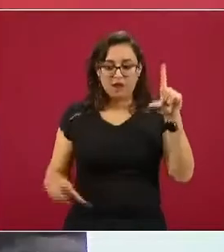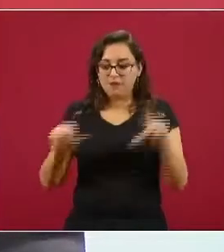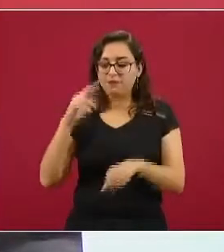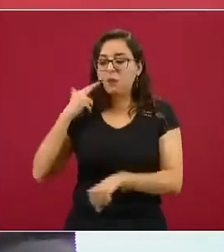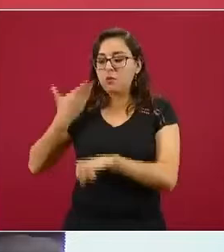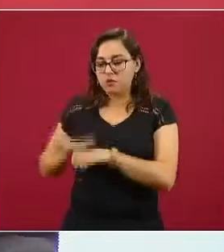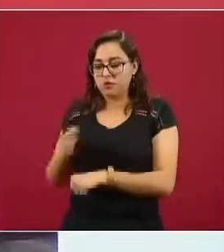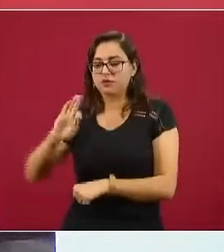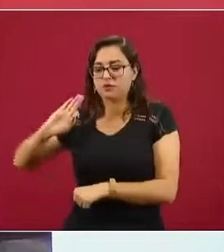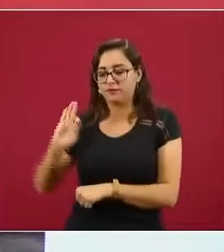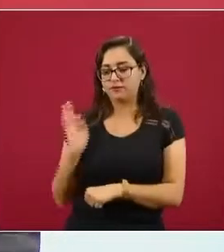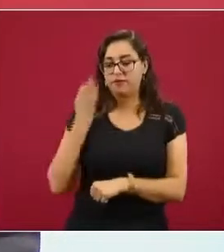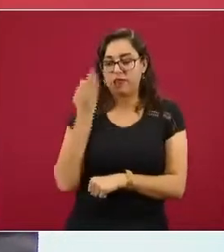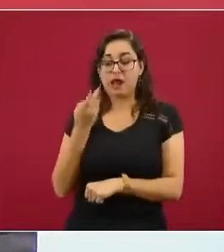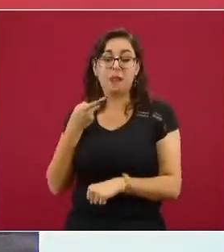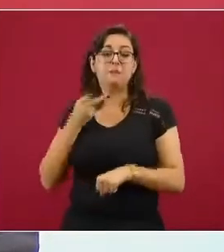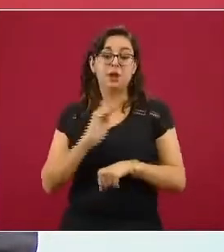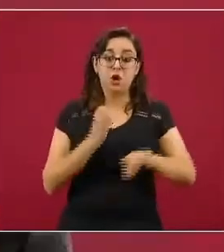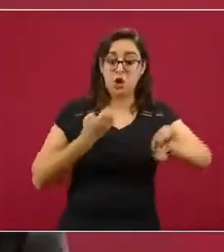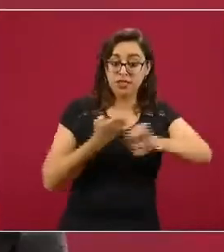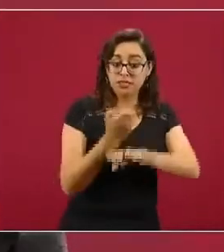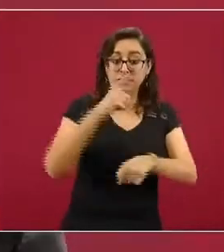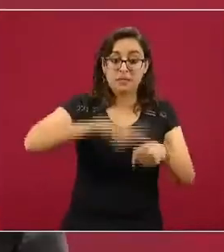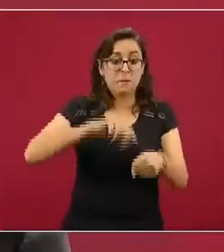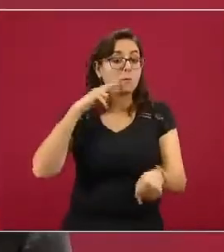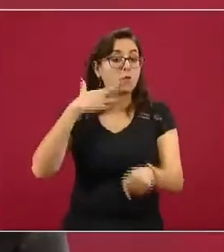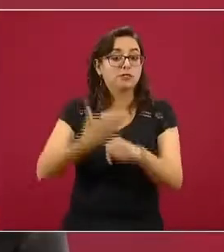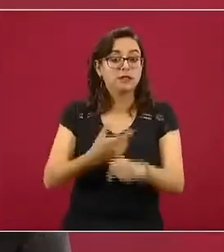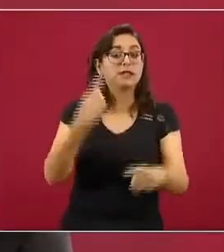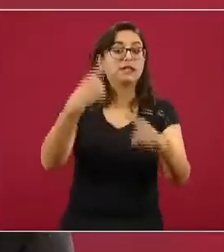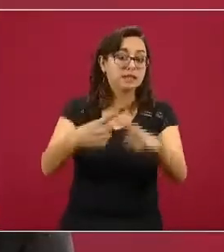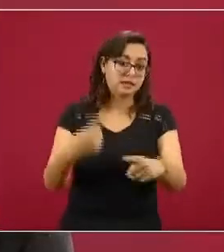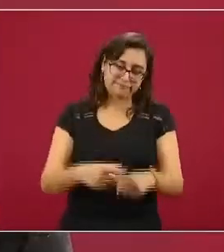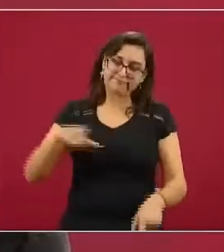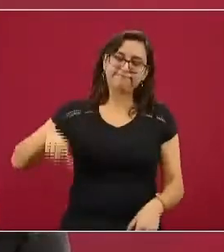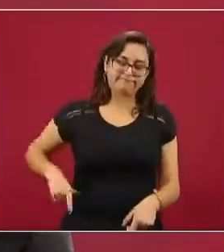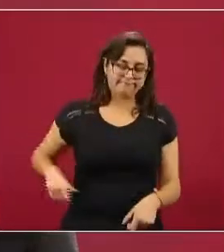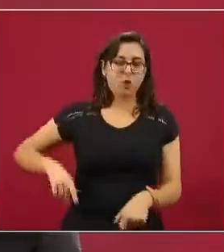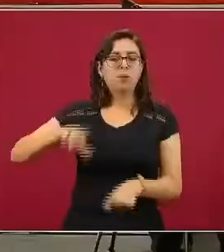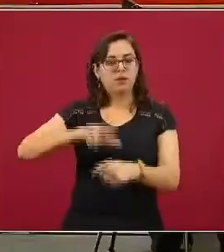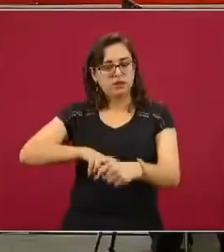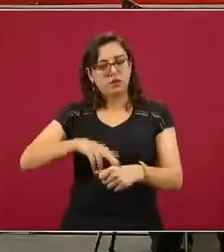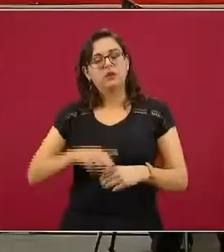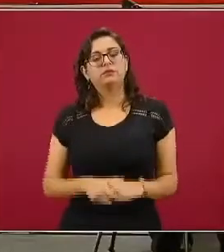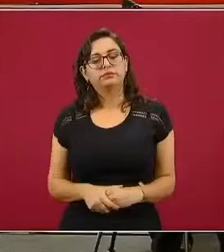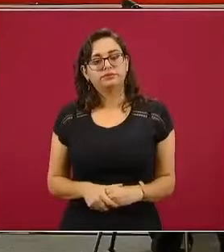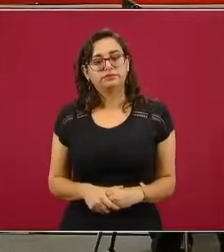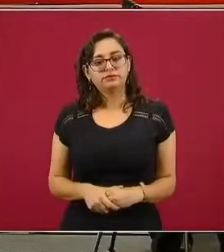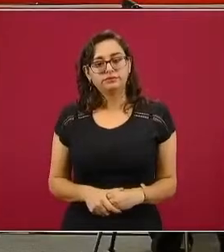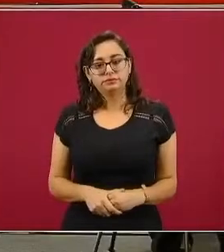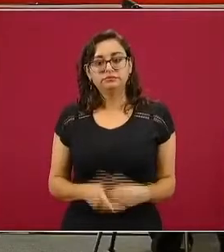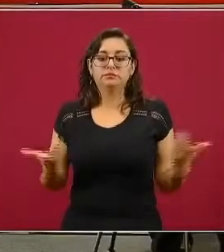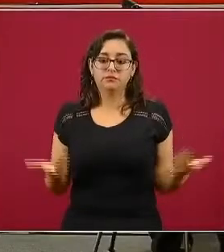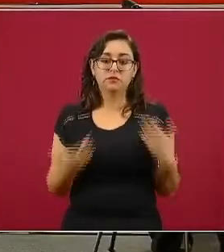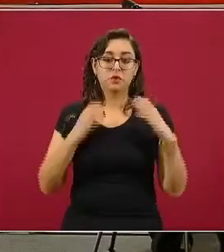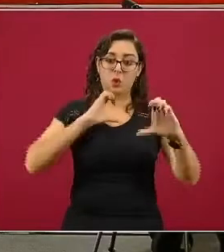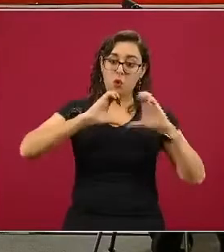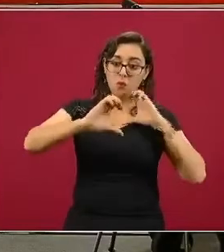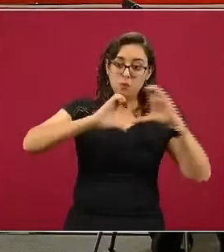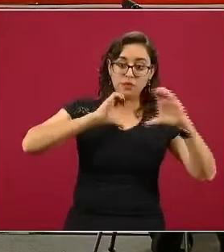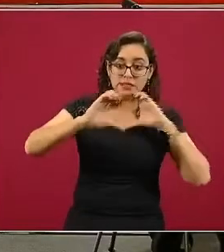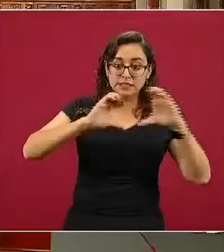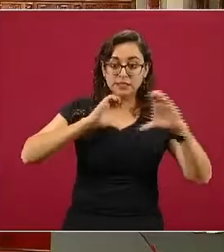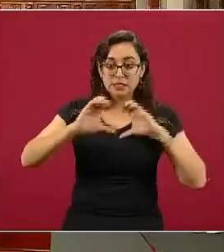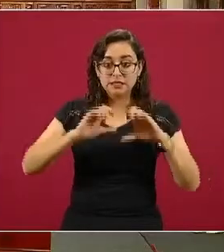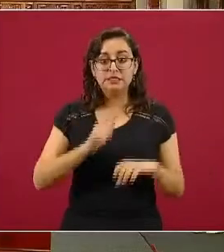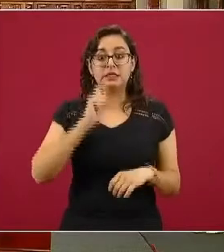la responsabilidad local específica es de los gobiernos estatales. La buena comunicación no quiere decir que